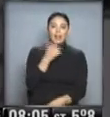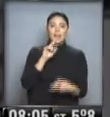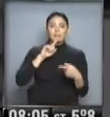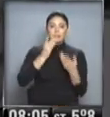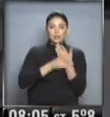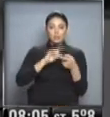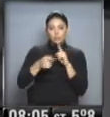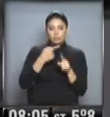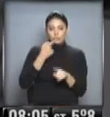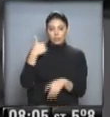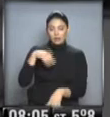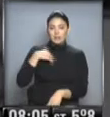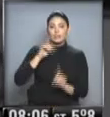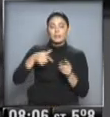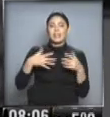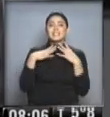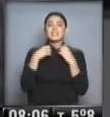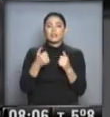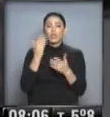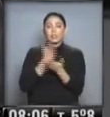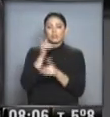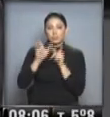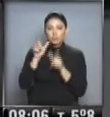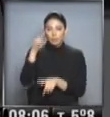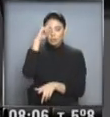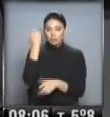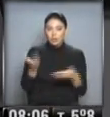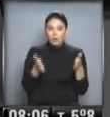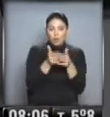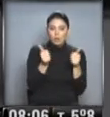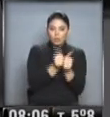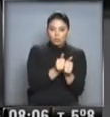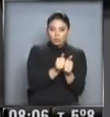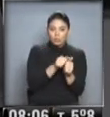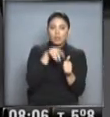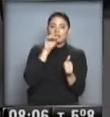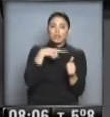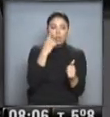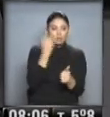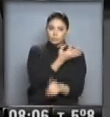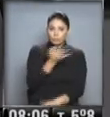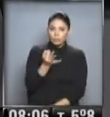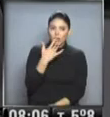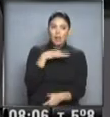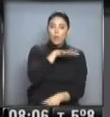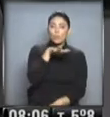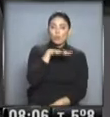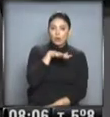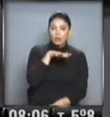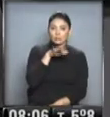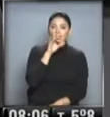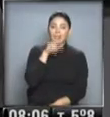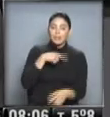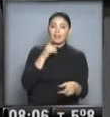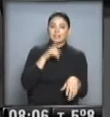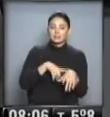Héctor Timerman y también el secretario de Derechos Humanos de la Nación, Martín Fresneda, quienes no solo coincidieron en el lugar y en